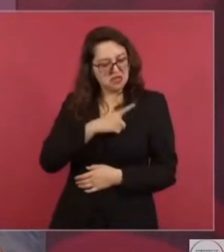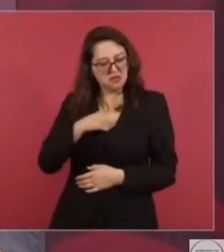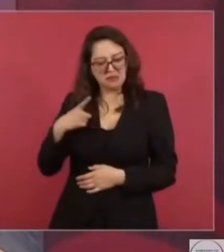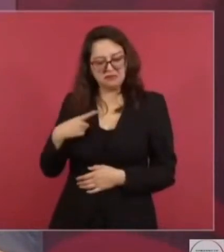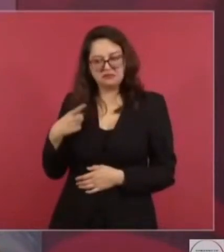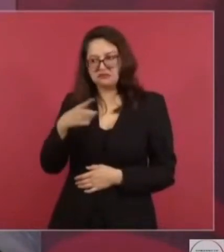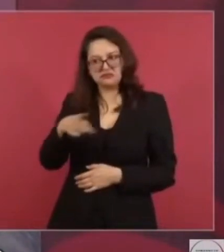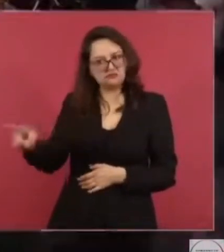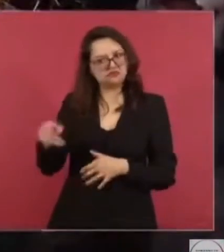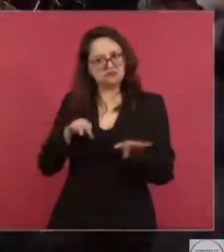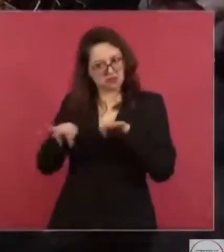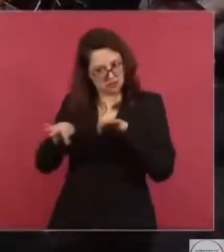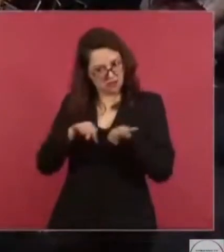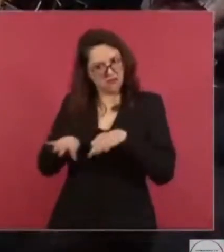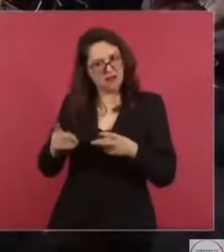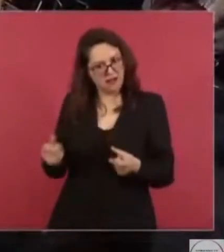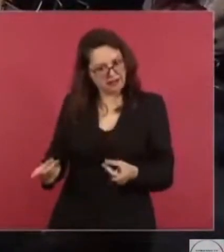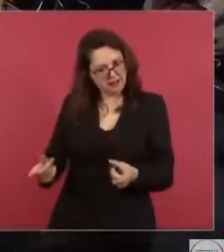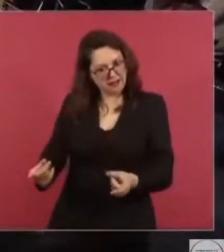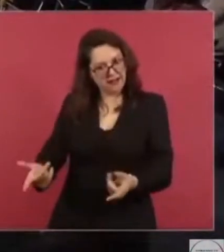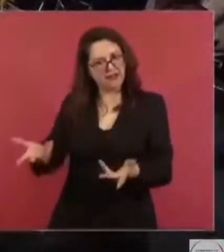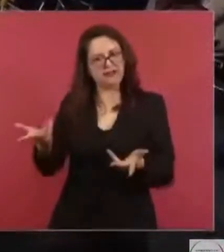No trabajan.